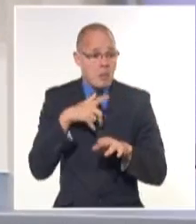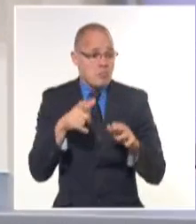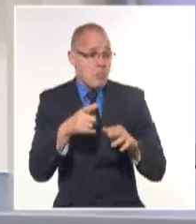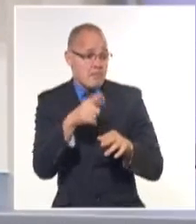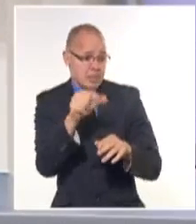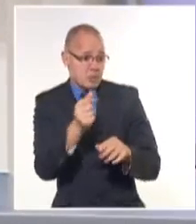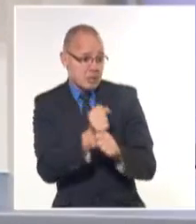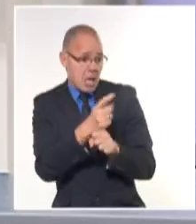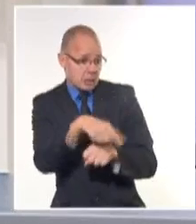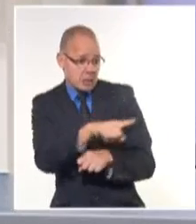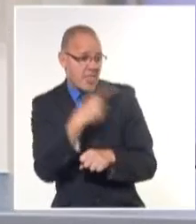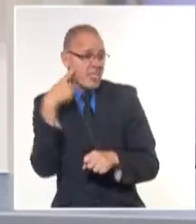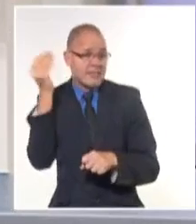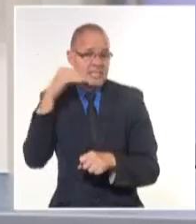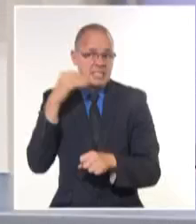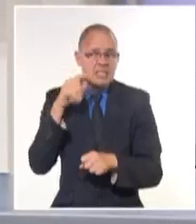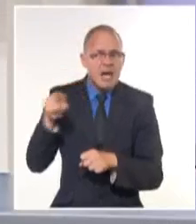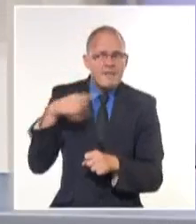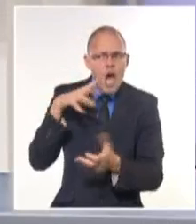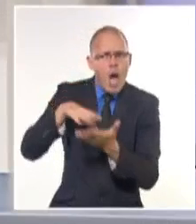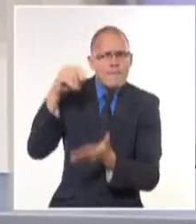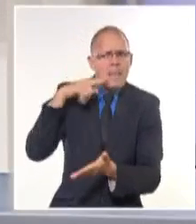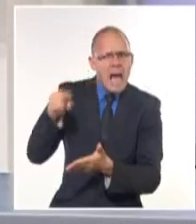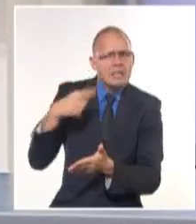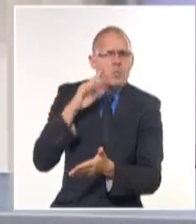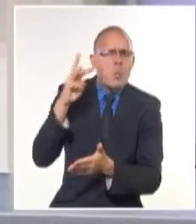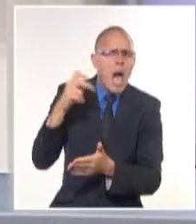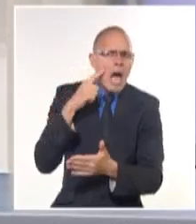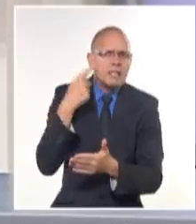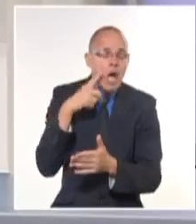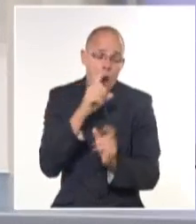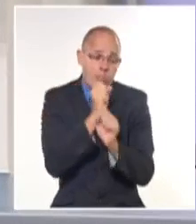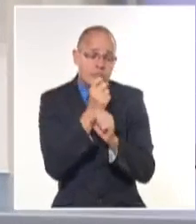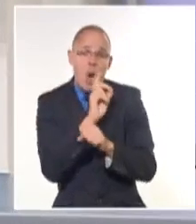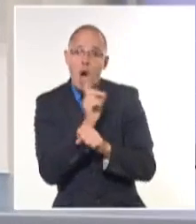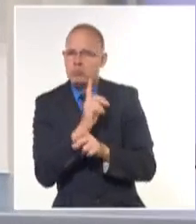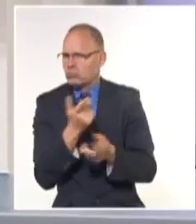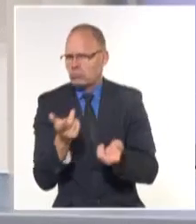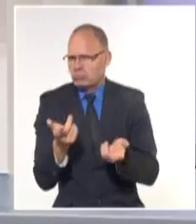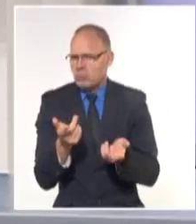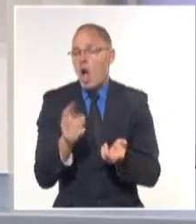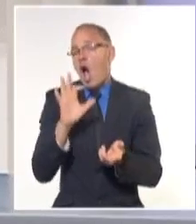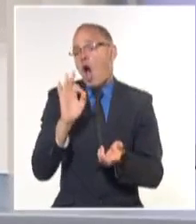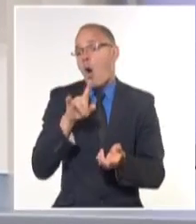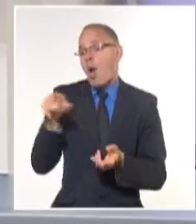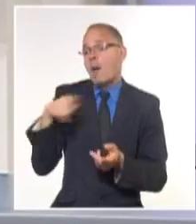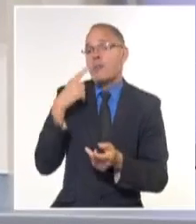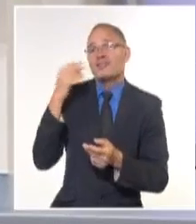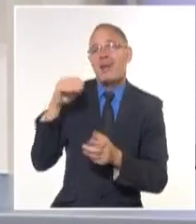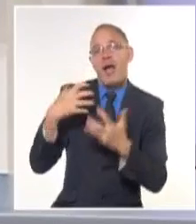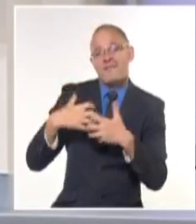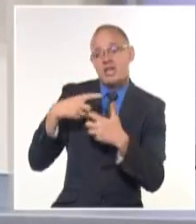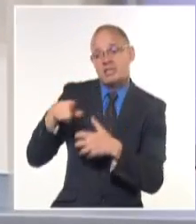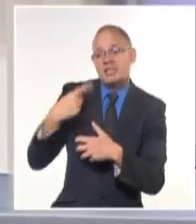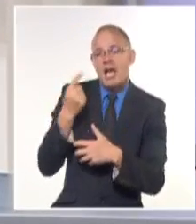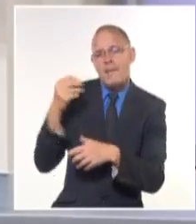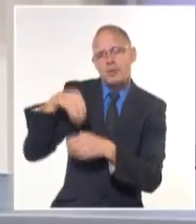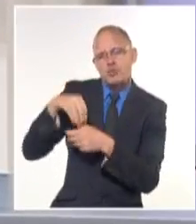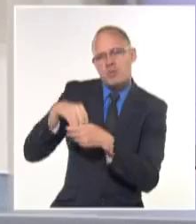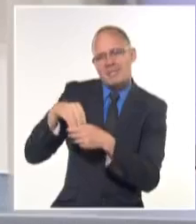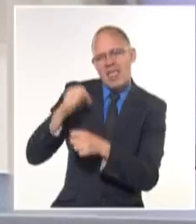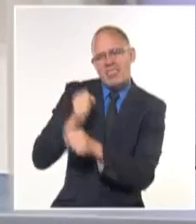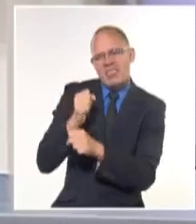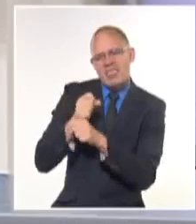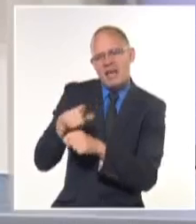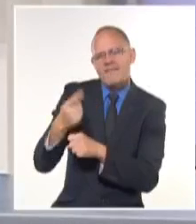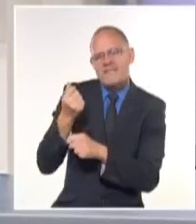qué no se puede saber? Eso es secreto. ¿Por qué no se puede saber en qué se gasta el dinero que se asigna en el presupuesto a un lugar? ¿Por qué se